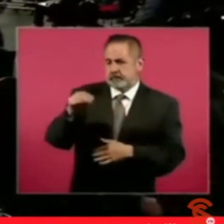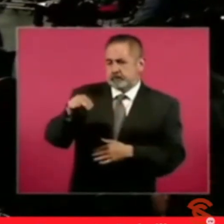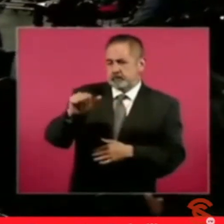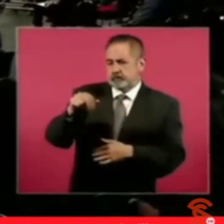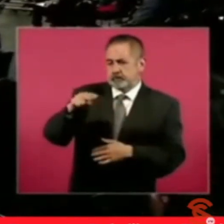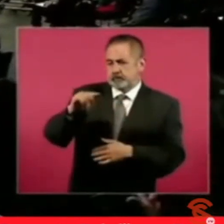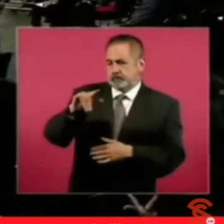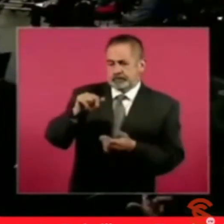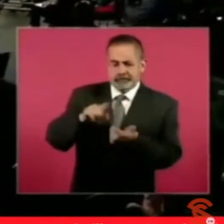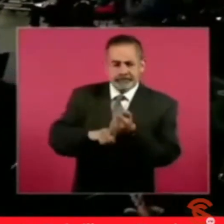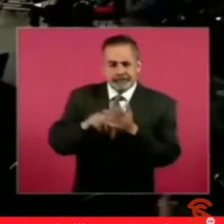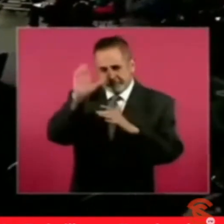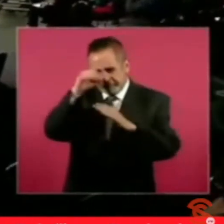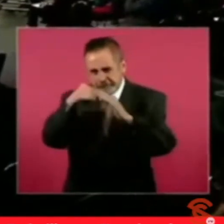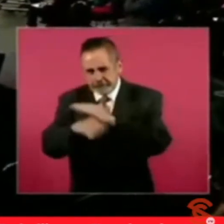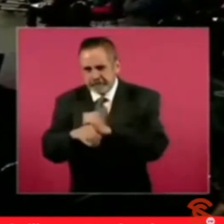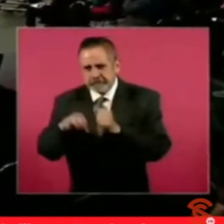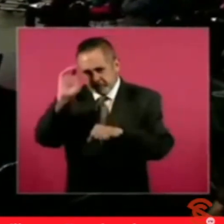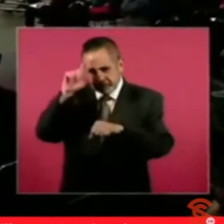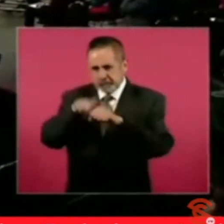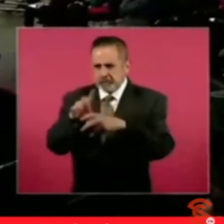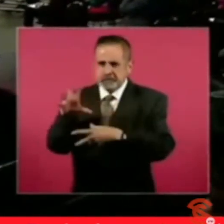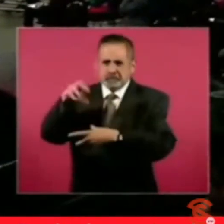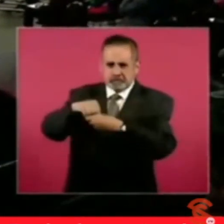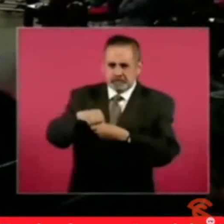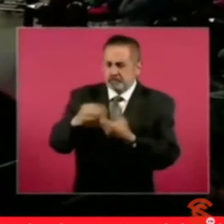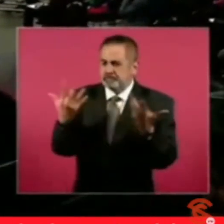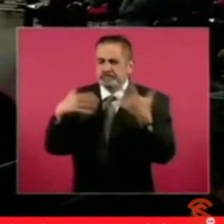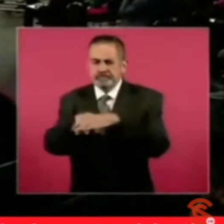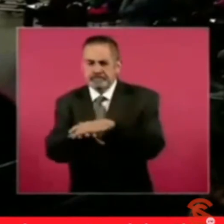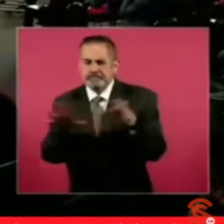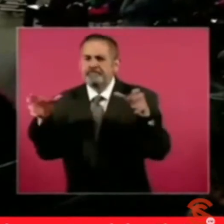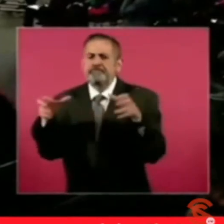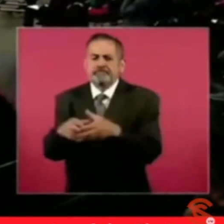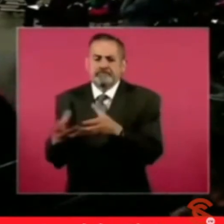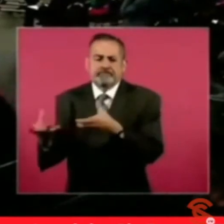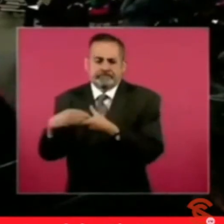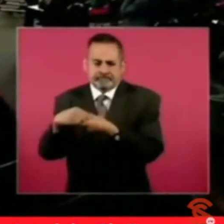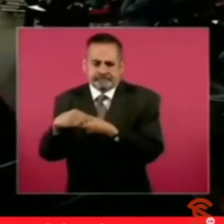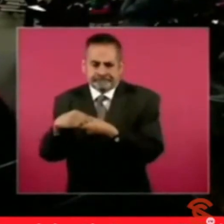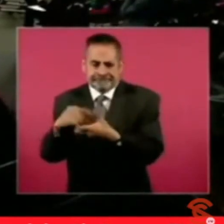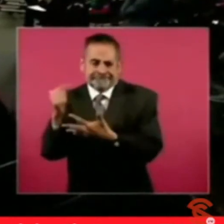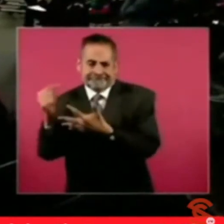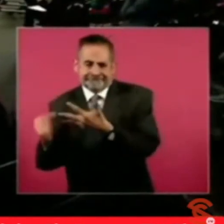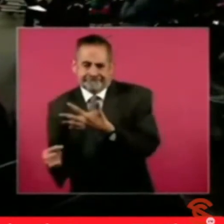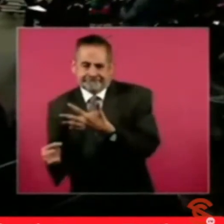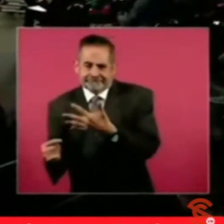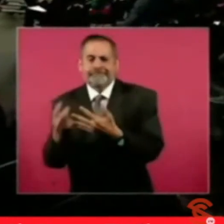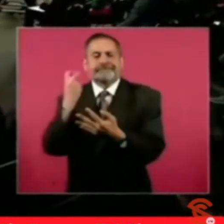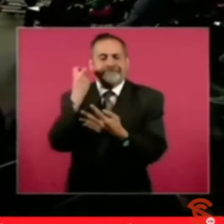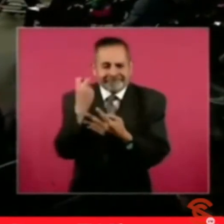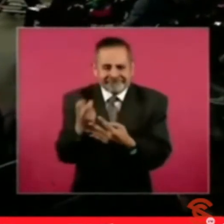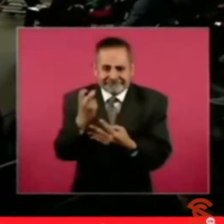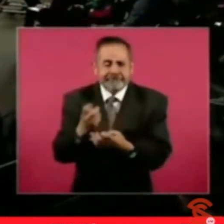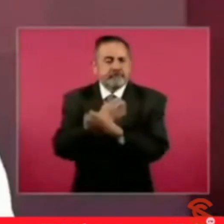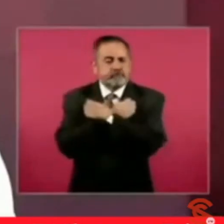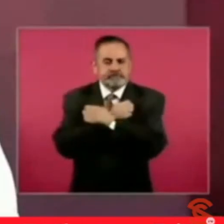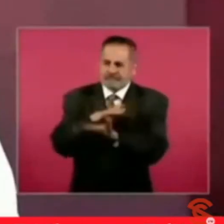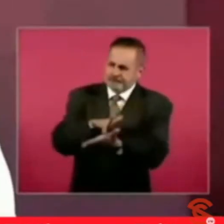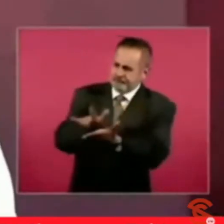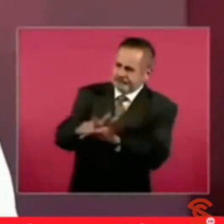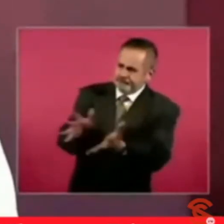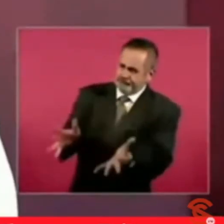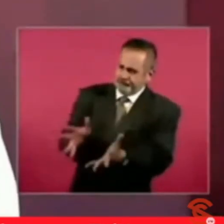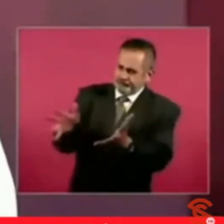científica, multicultural e inclusiva. Esas son las características de la educación que estamos